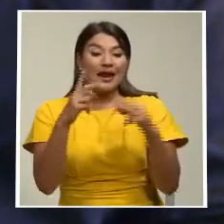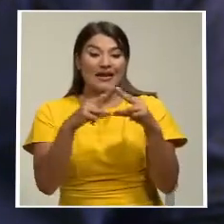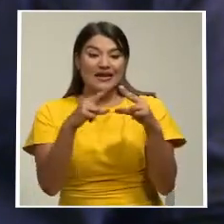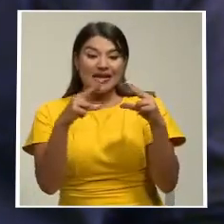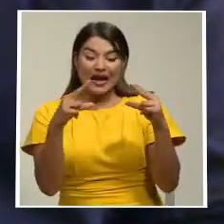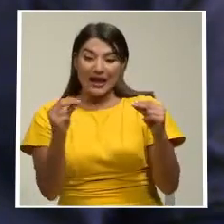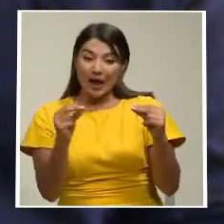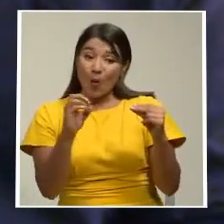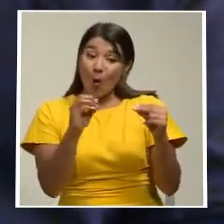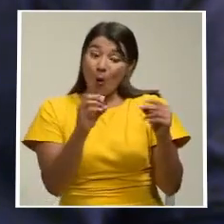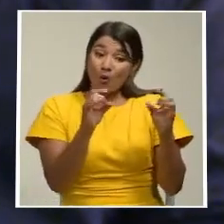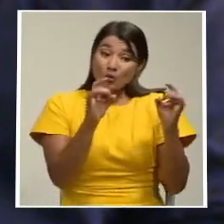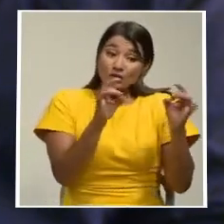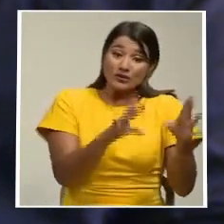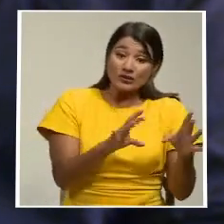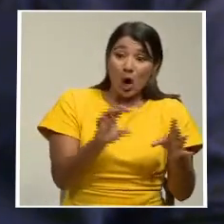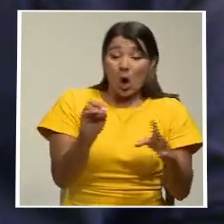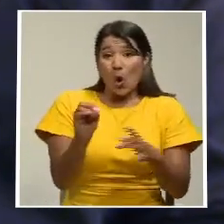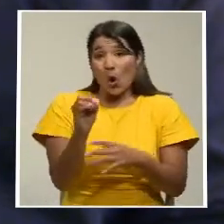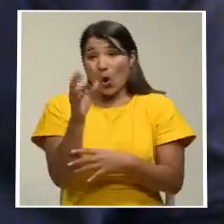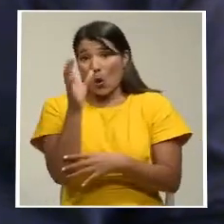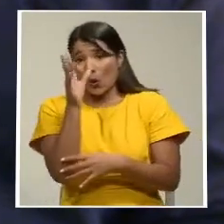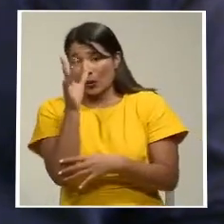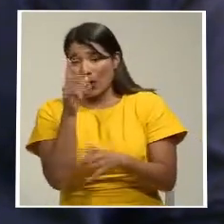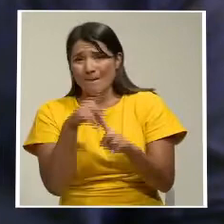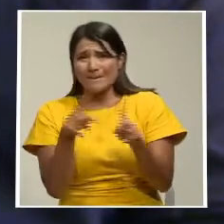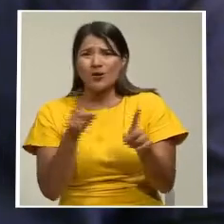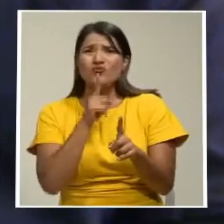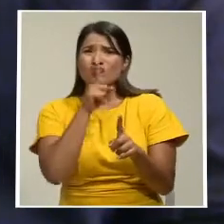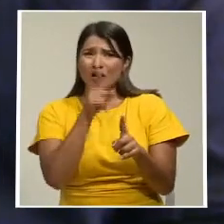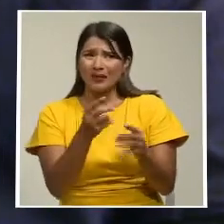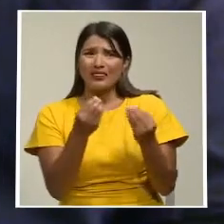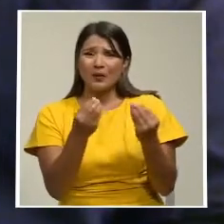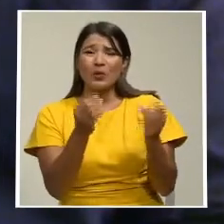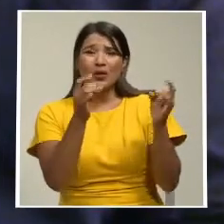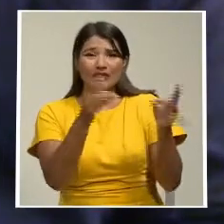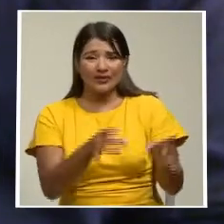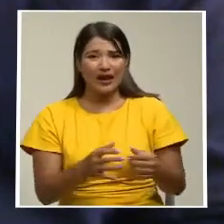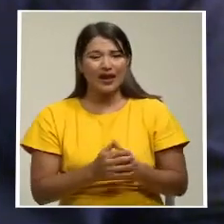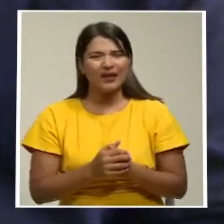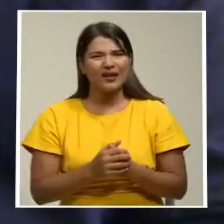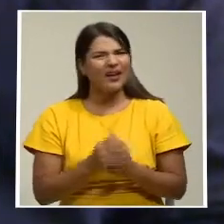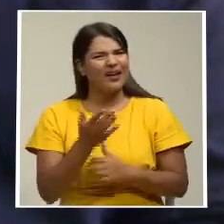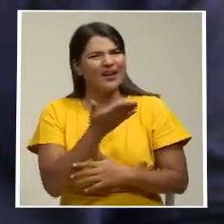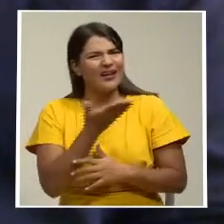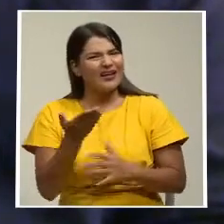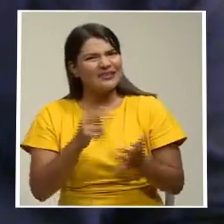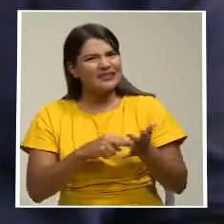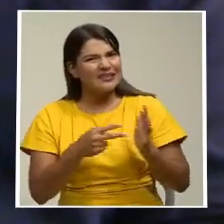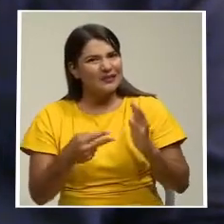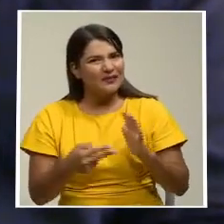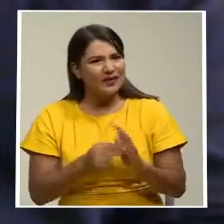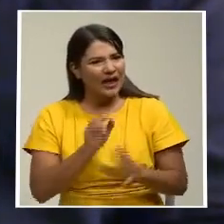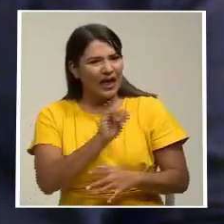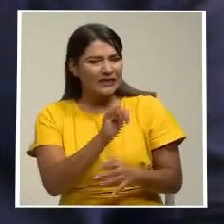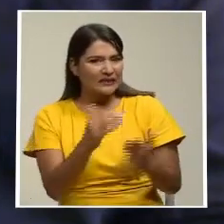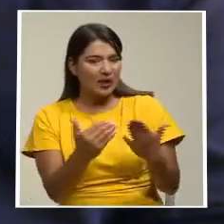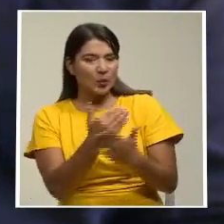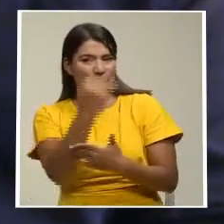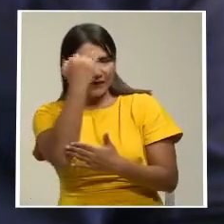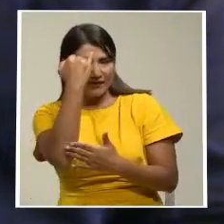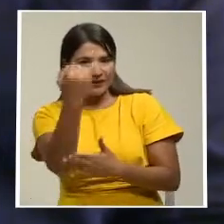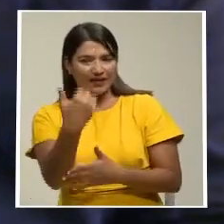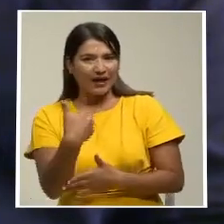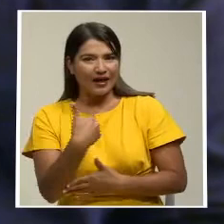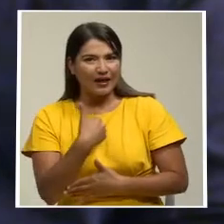cómica, desopilante, pero lamentablemente es muy trágica. ¿De qué se trata este asunto